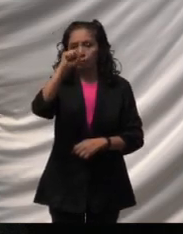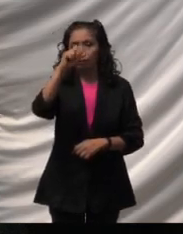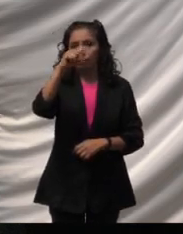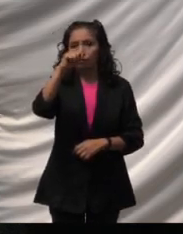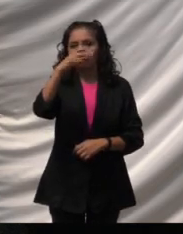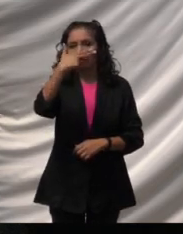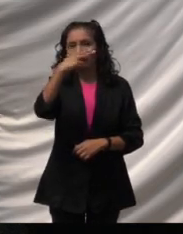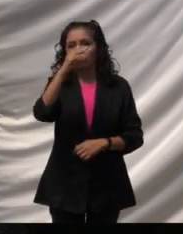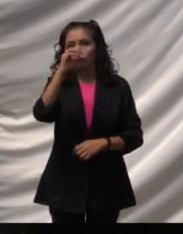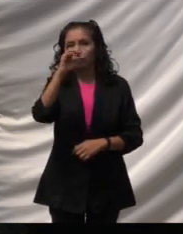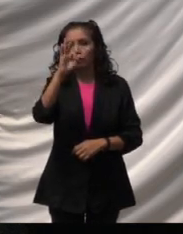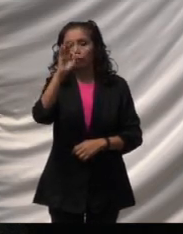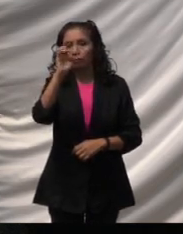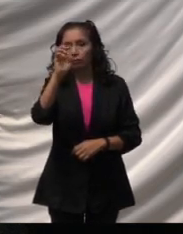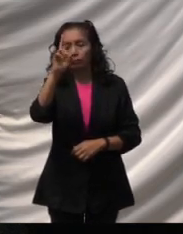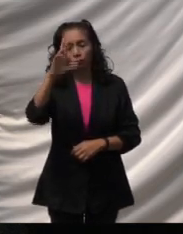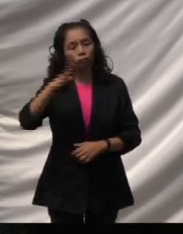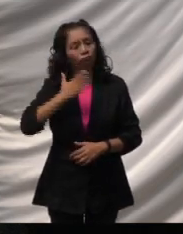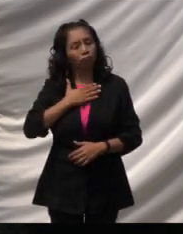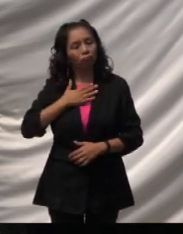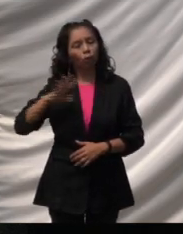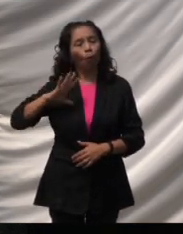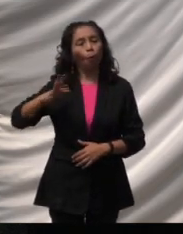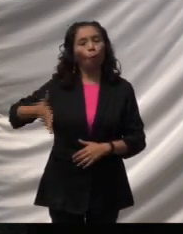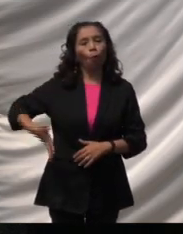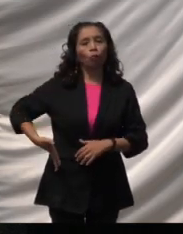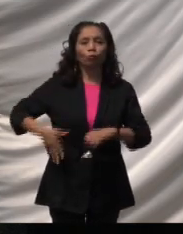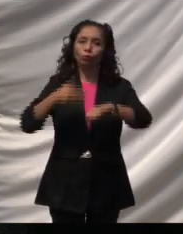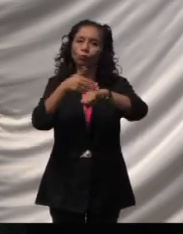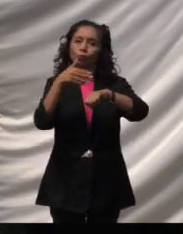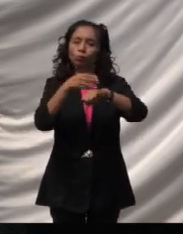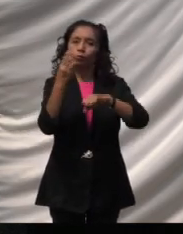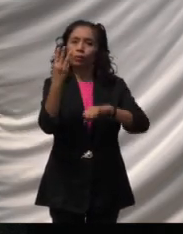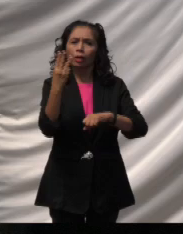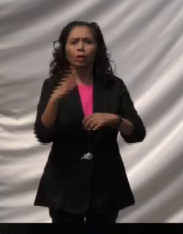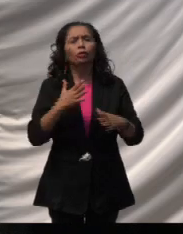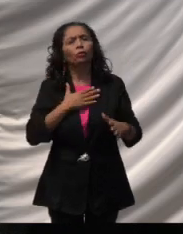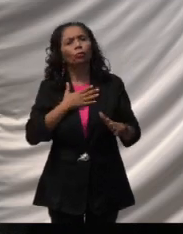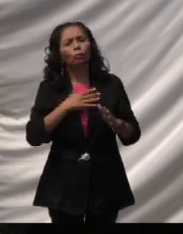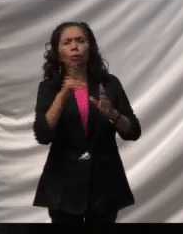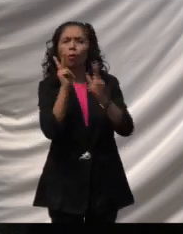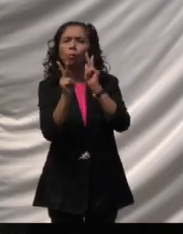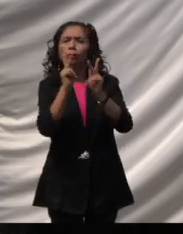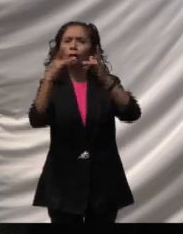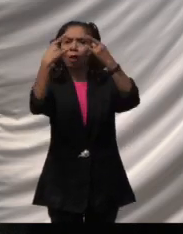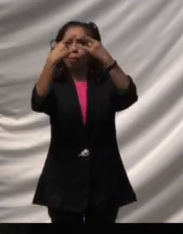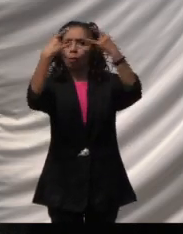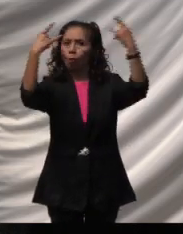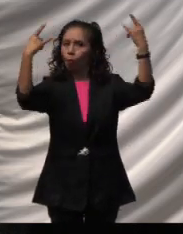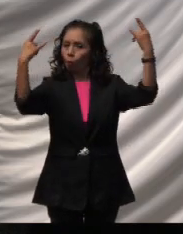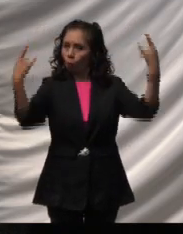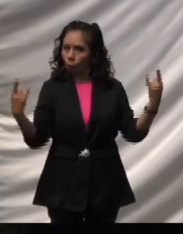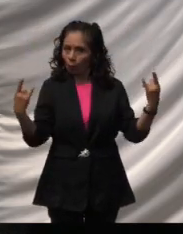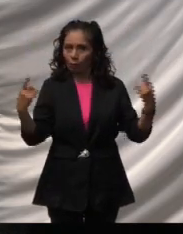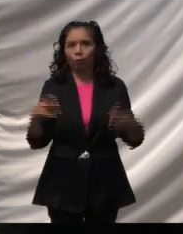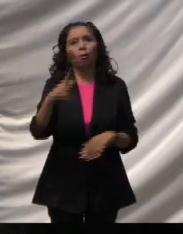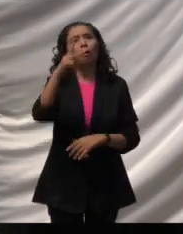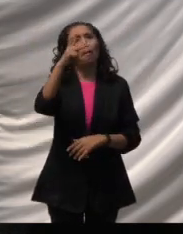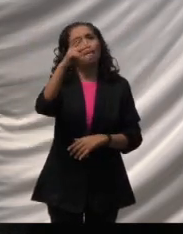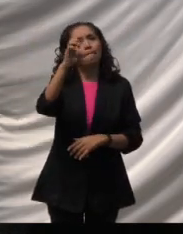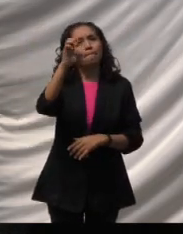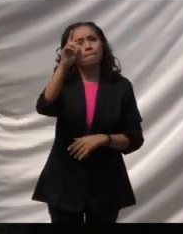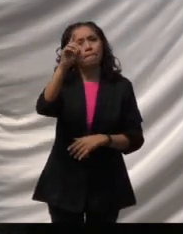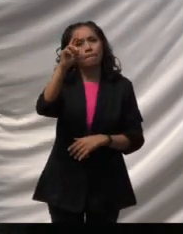Carcaño. Represento con orgullo el Distrito 3 y hoy vengo a exponer un cuento, en el cual el protagonista se llama Pedro de